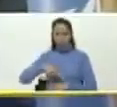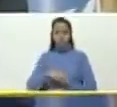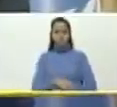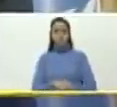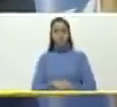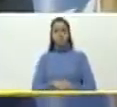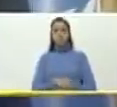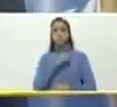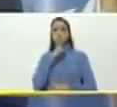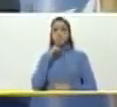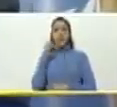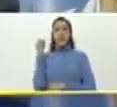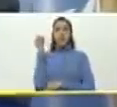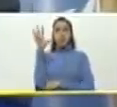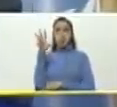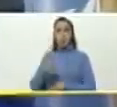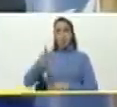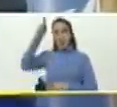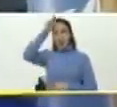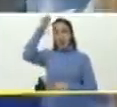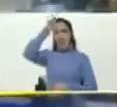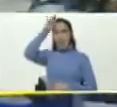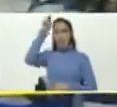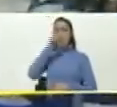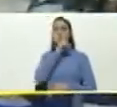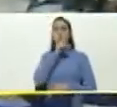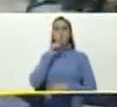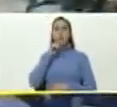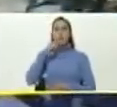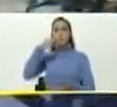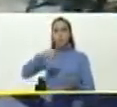se llama el Sol del Perú.